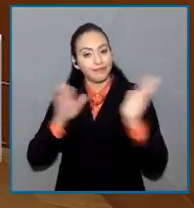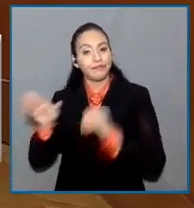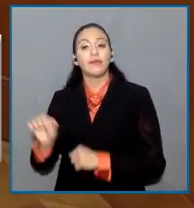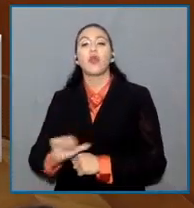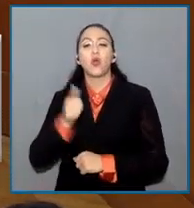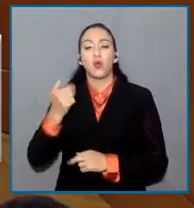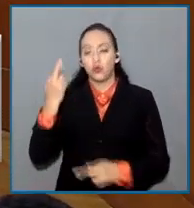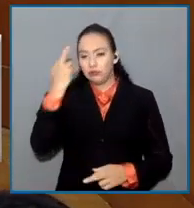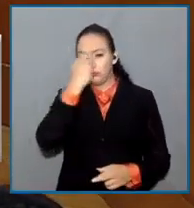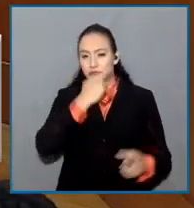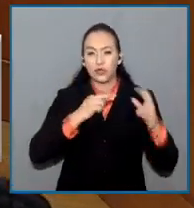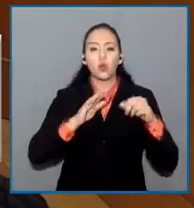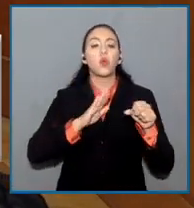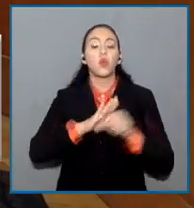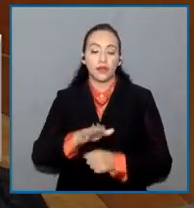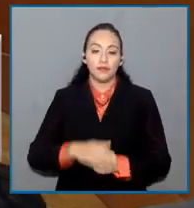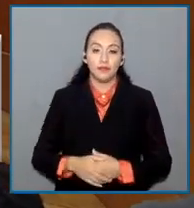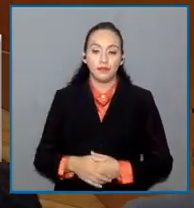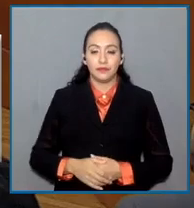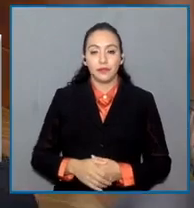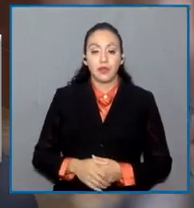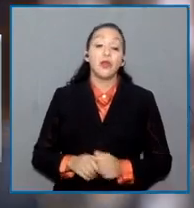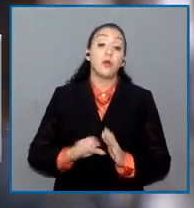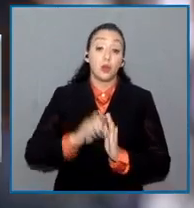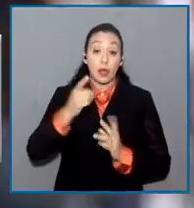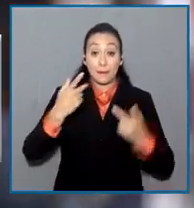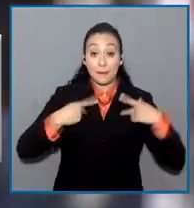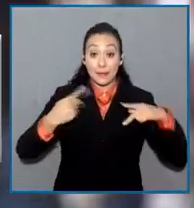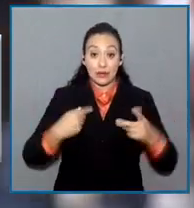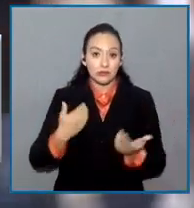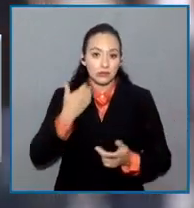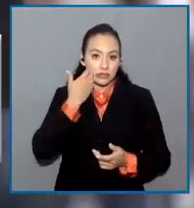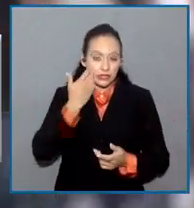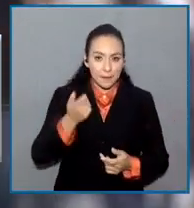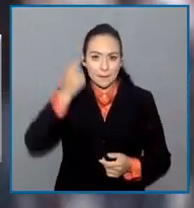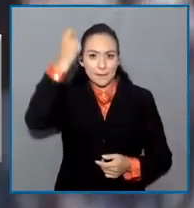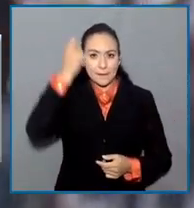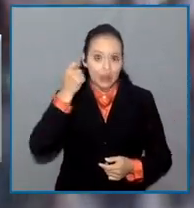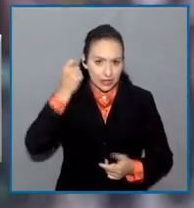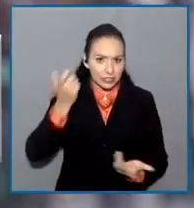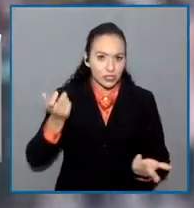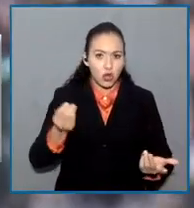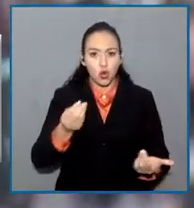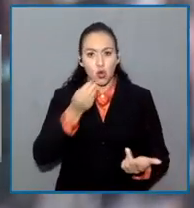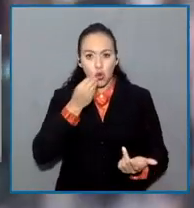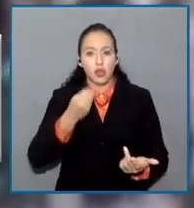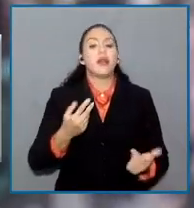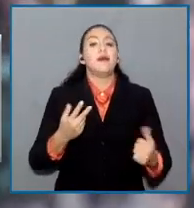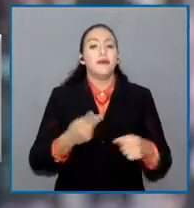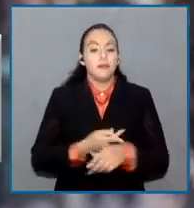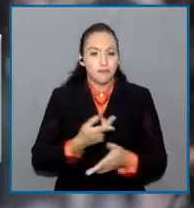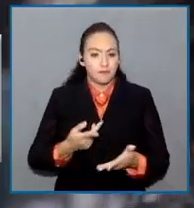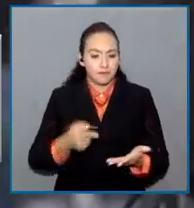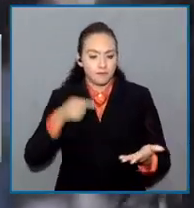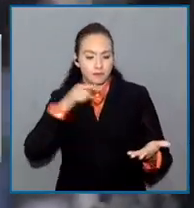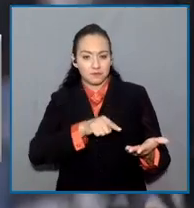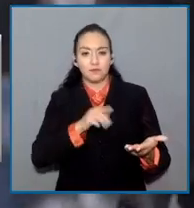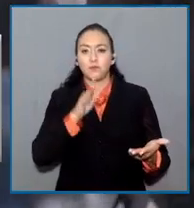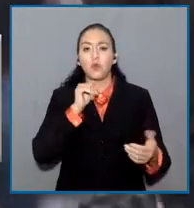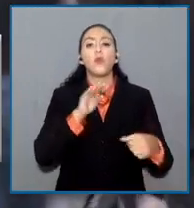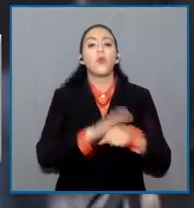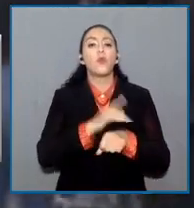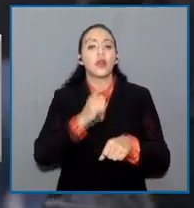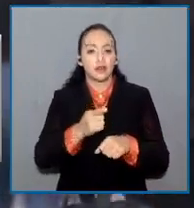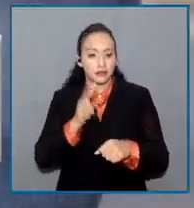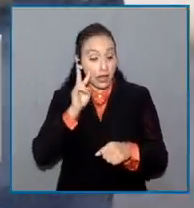determinar la necesidad de una pensión alimenticia compensatoria en su vertiente resarcitoria, no es procedente considerar los bienes que la persona